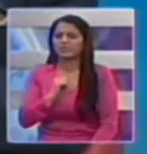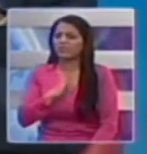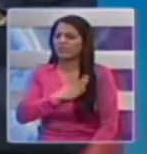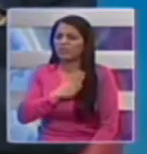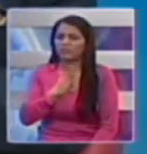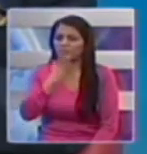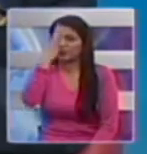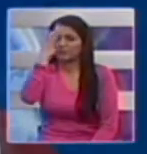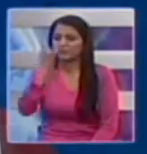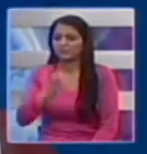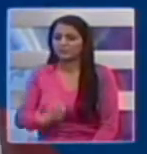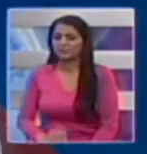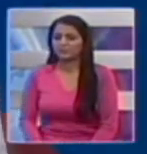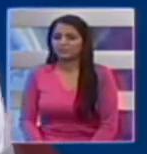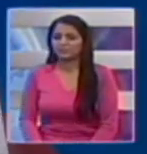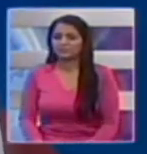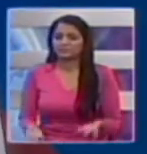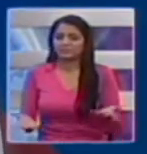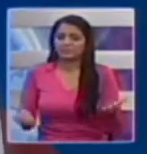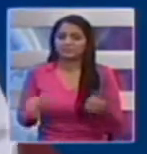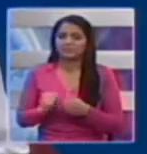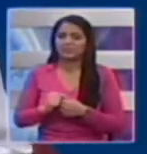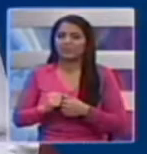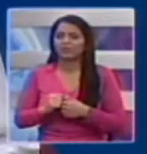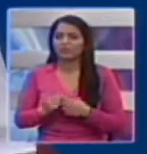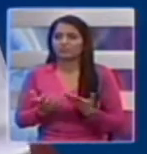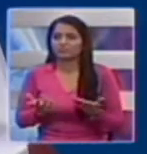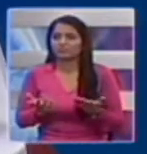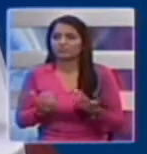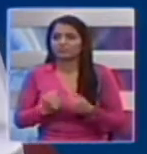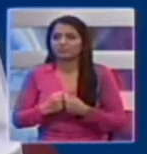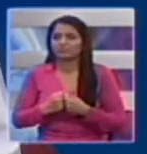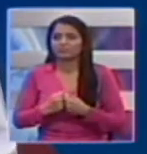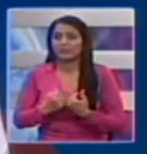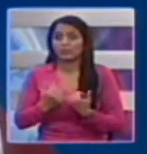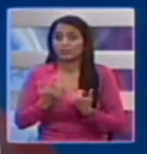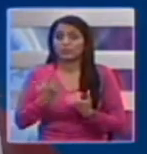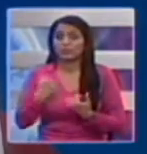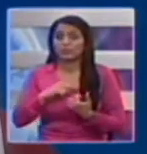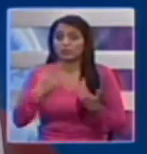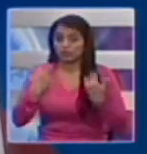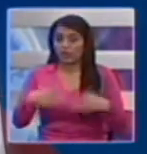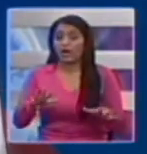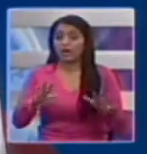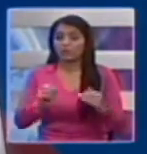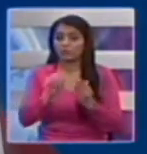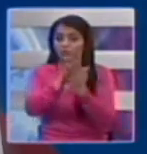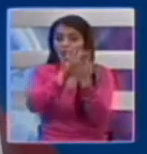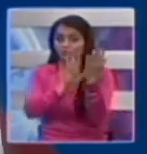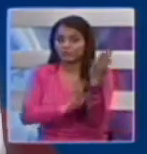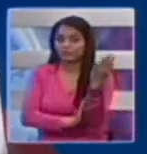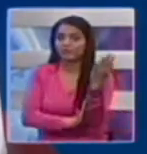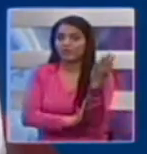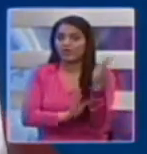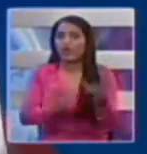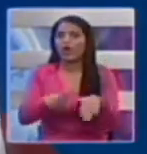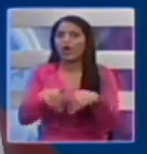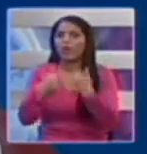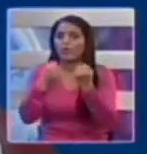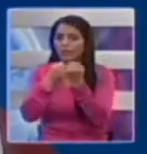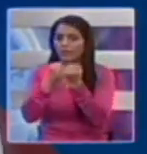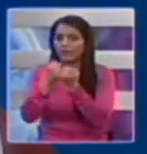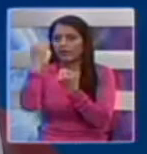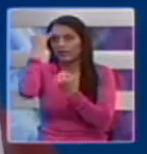momento? Bueno, no solamente por el plan de gobierno que hemos realizado como sector agropecuario y desde el sector